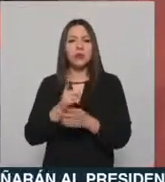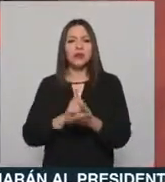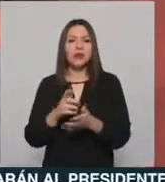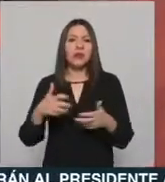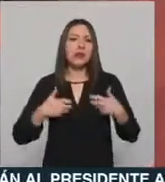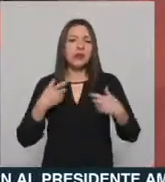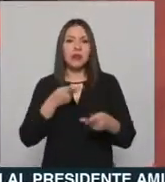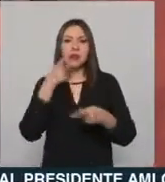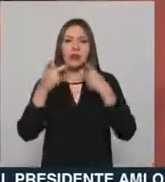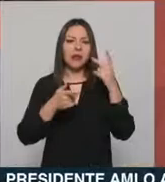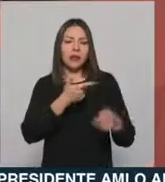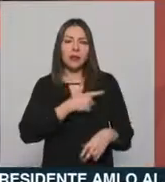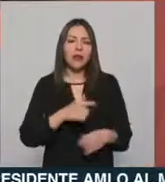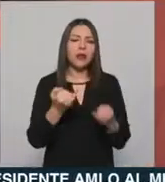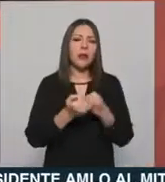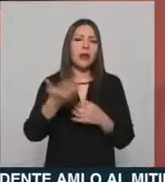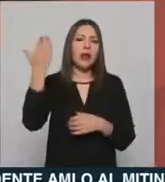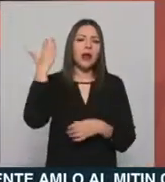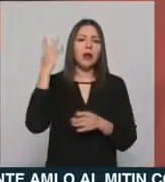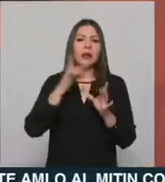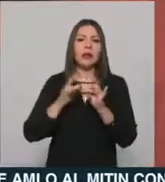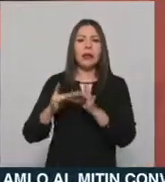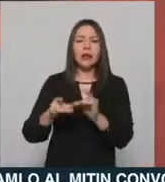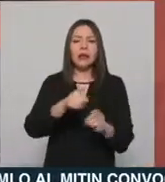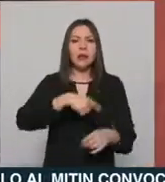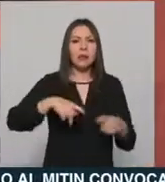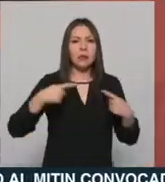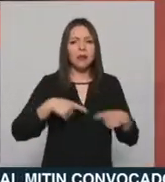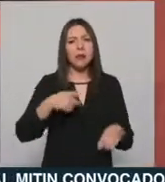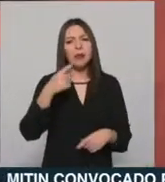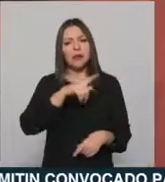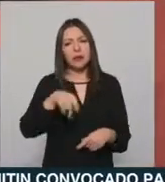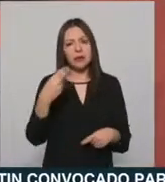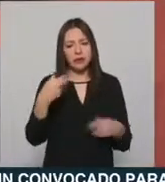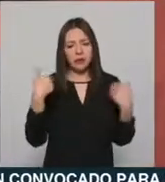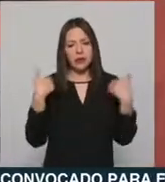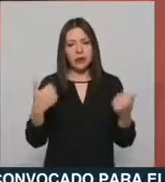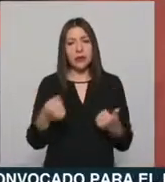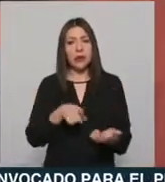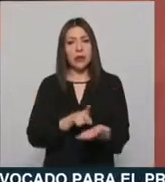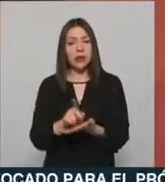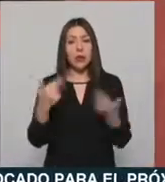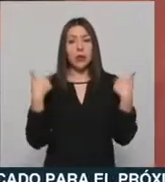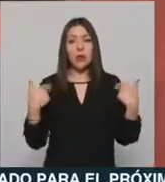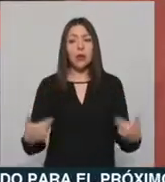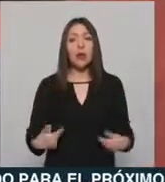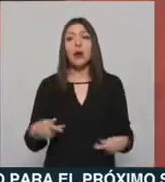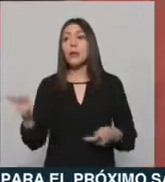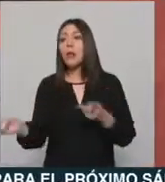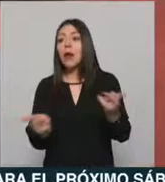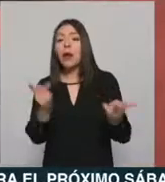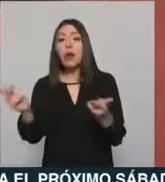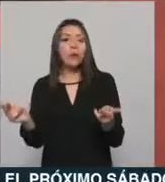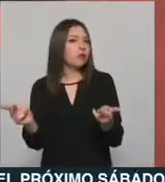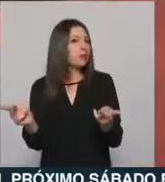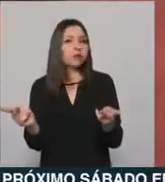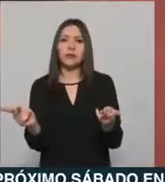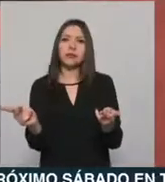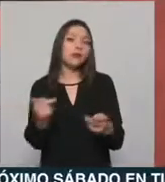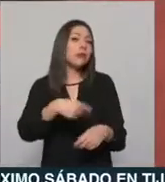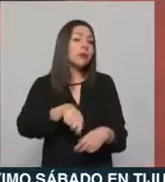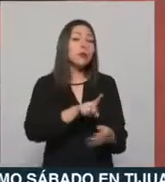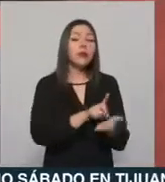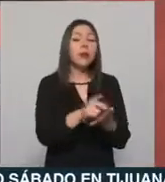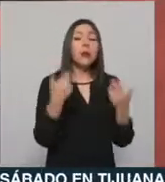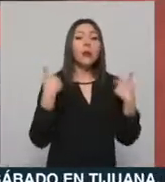una lógica del pueblo que decida, pero algo que tenemos que tener presente es que los derechos humanos no van a consulta, los derechos humanos no tienen que estar